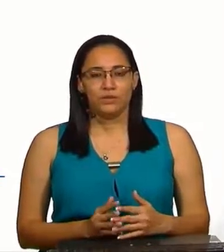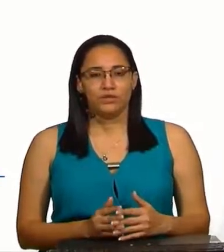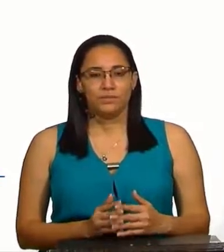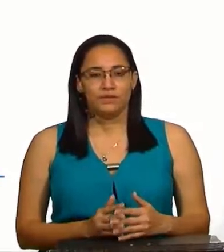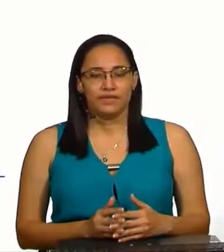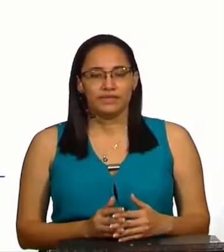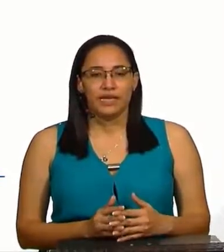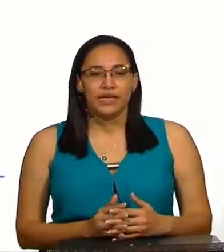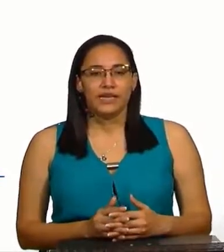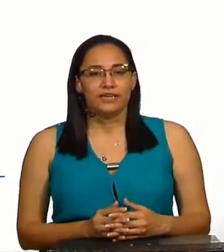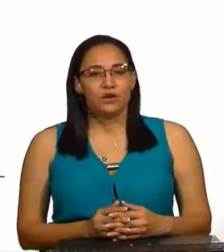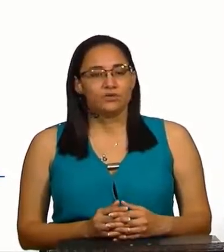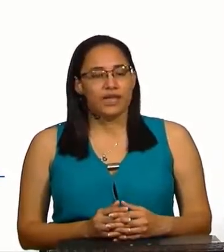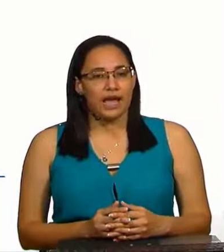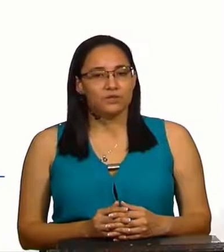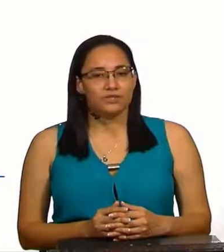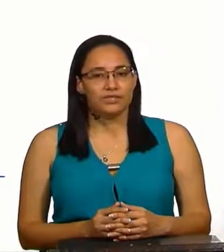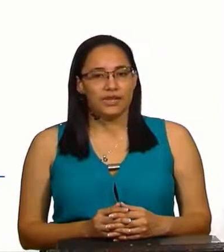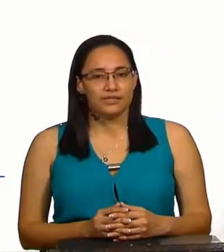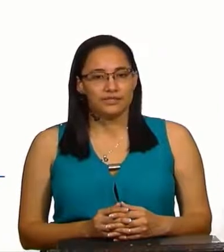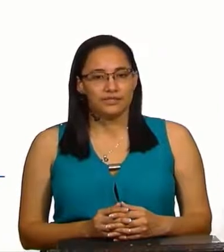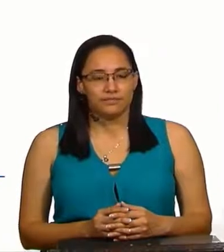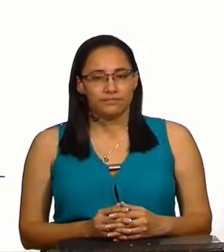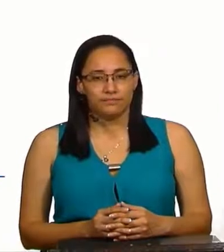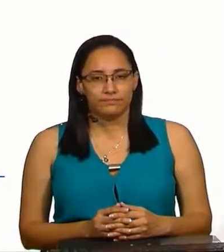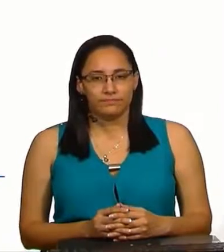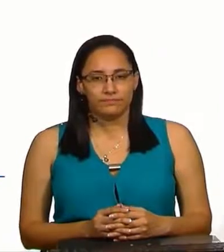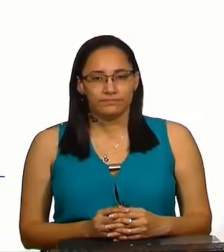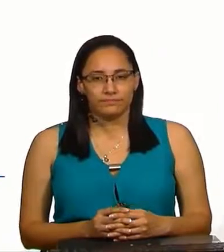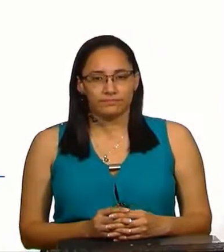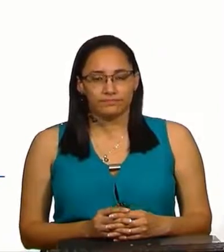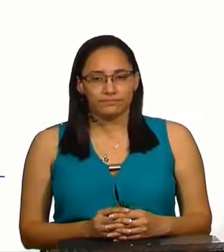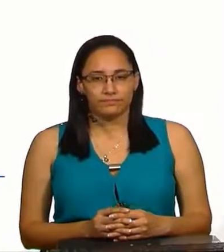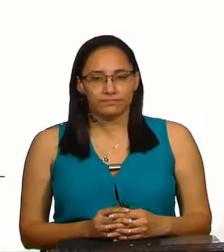Perfecto, una última vez. He knows how to dance.